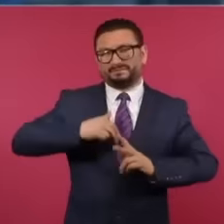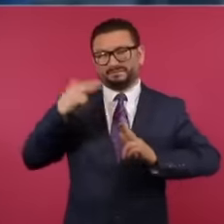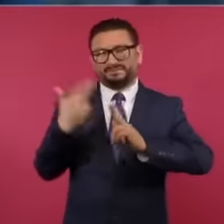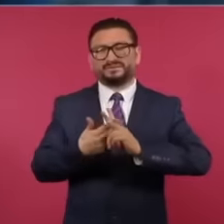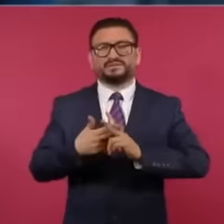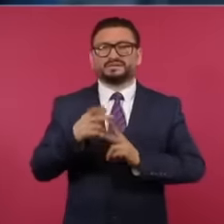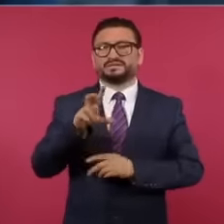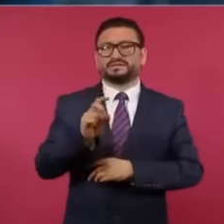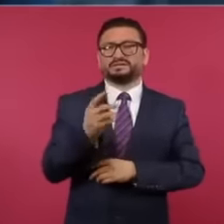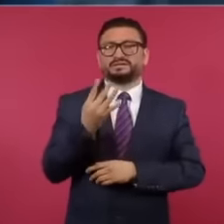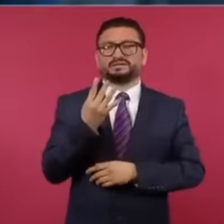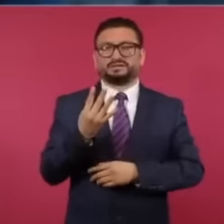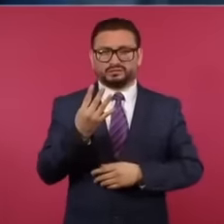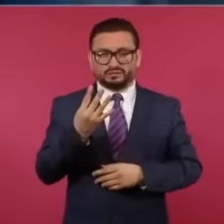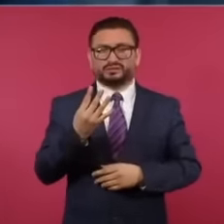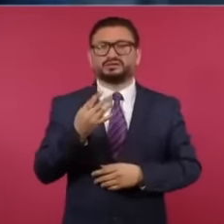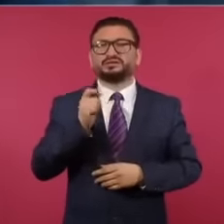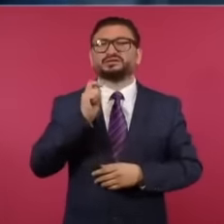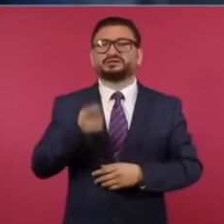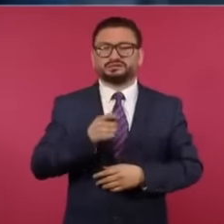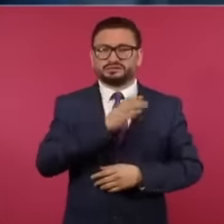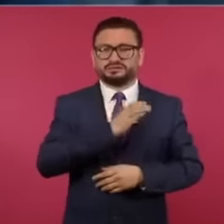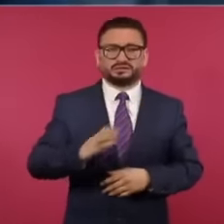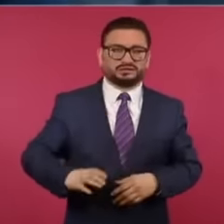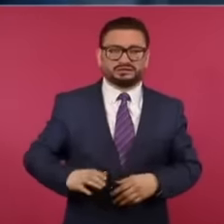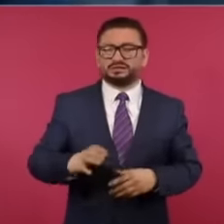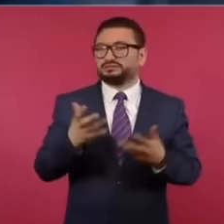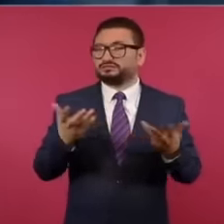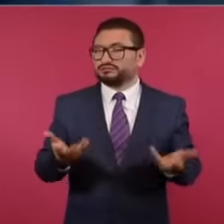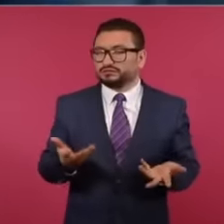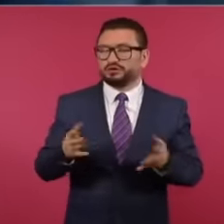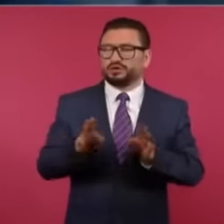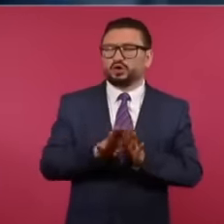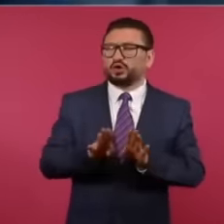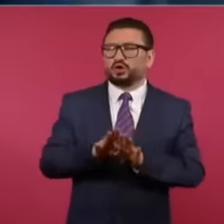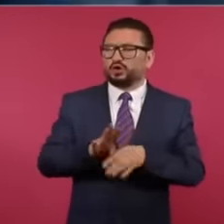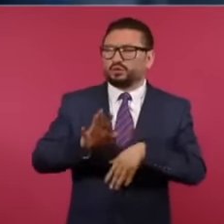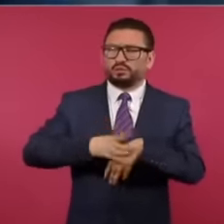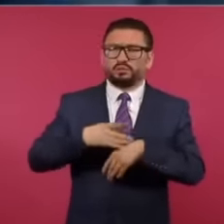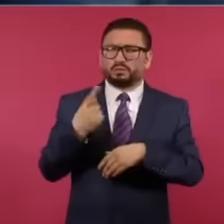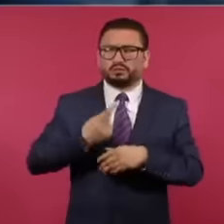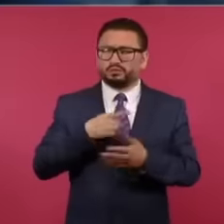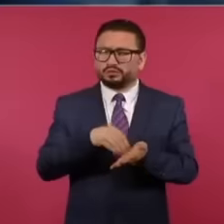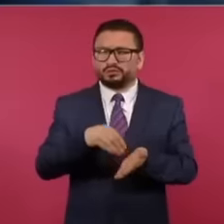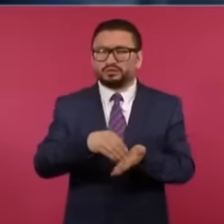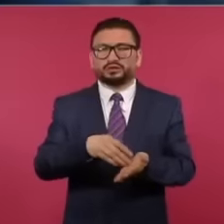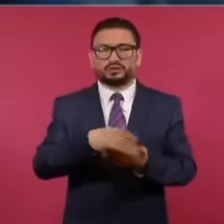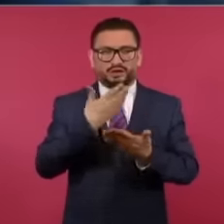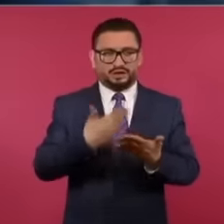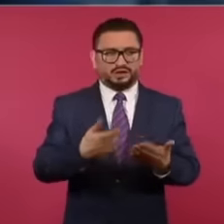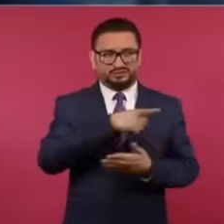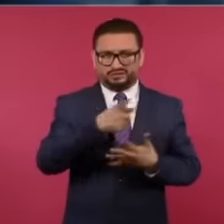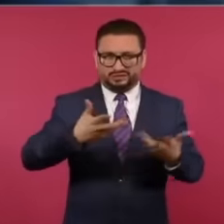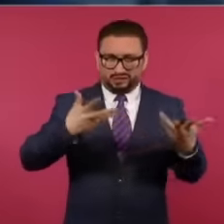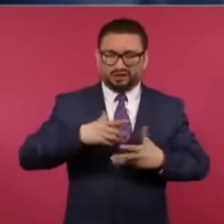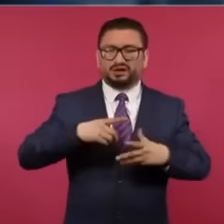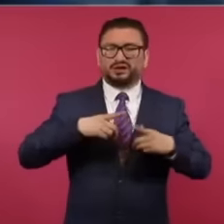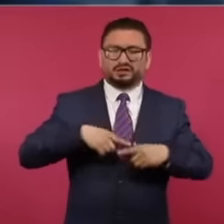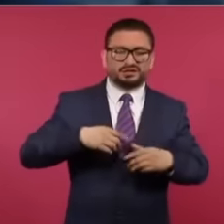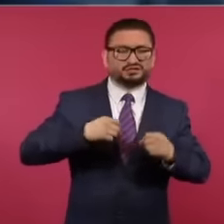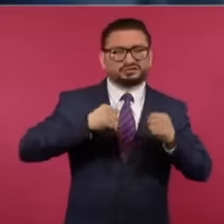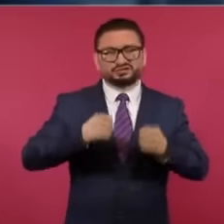homicidio, 34 eran candidatos. ¿Qué es lo que hace posible todavía, presidente, el que pese a este gran operativo de seguridad